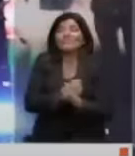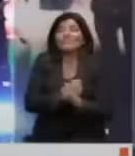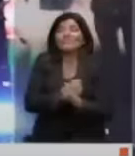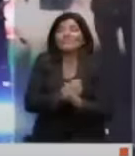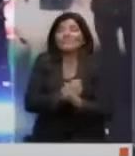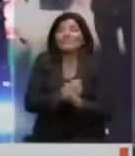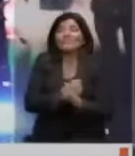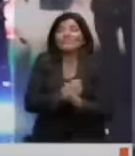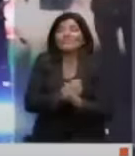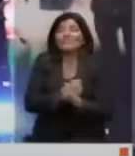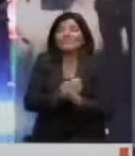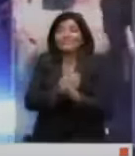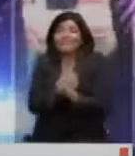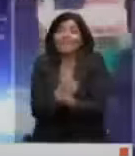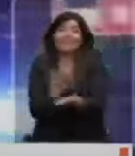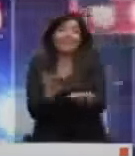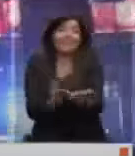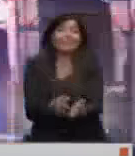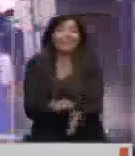Supongo que es cumbia